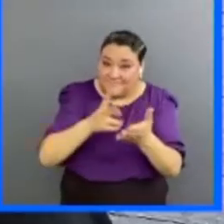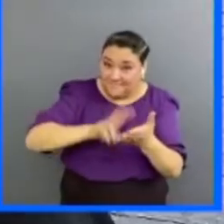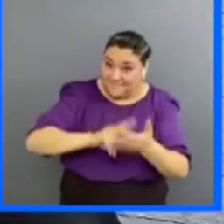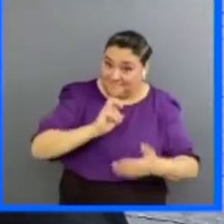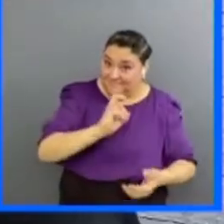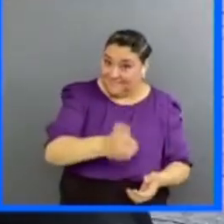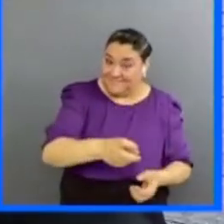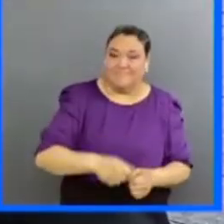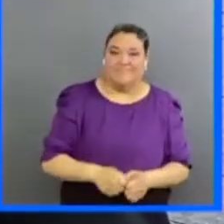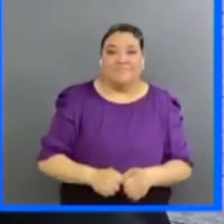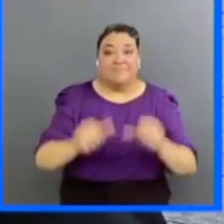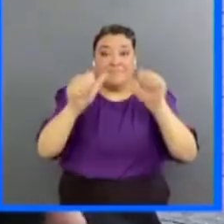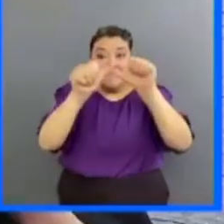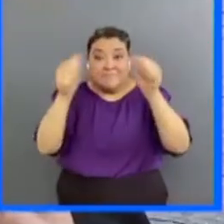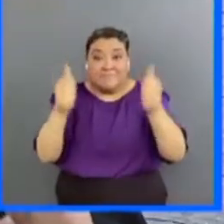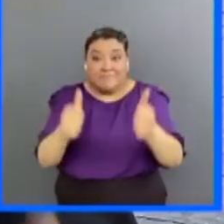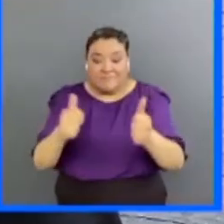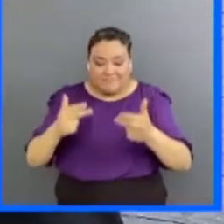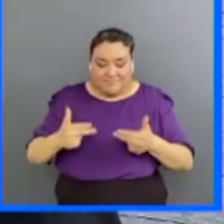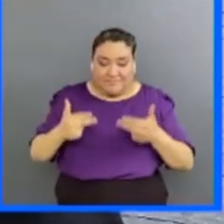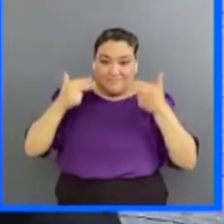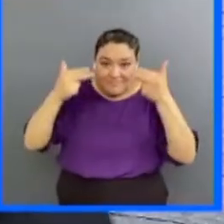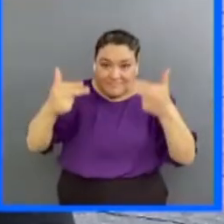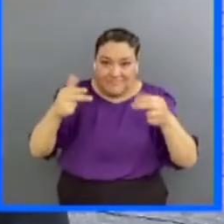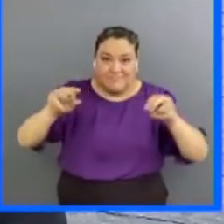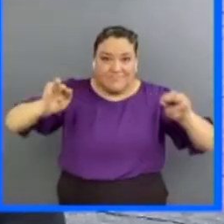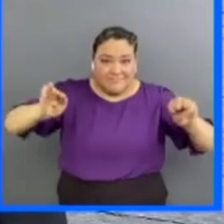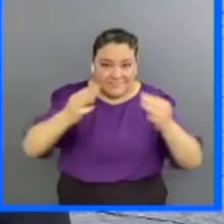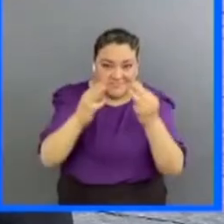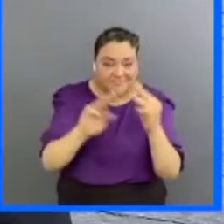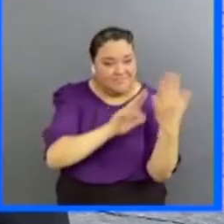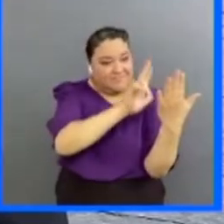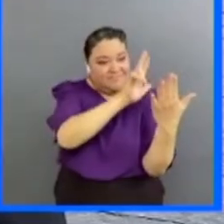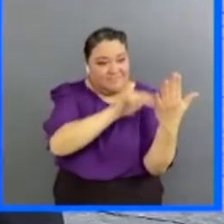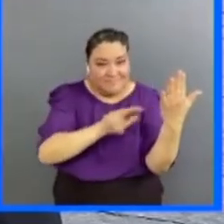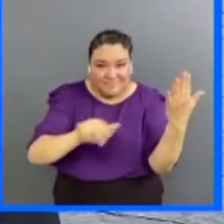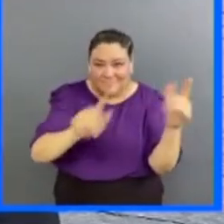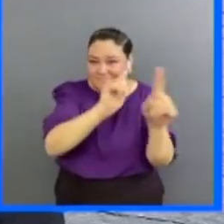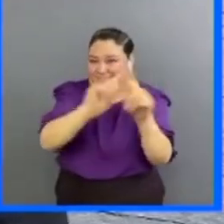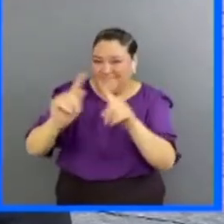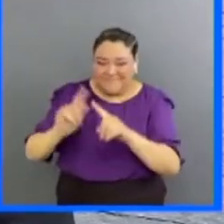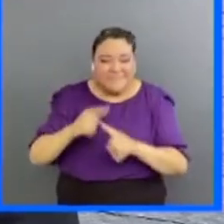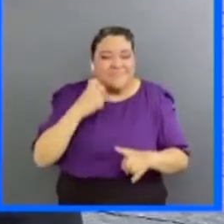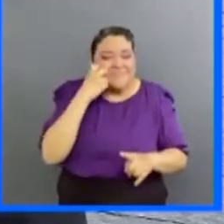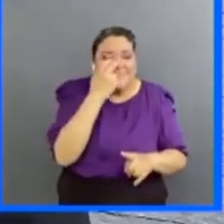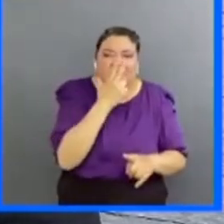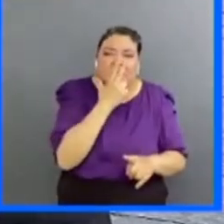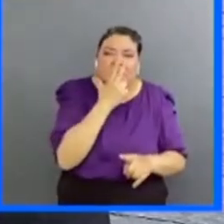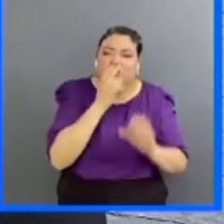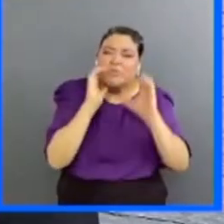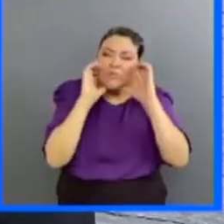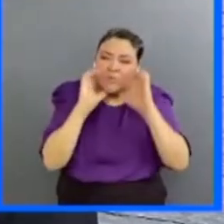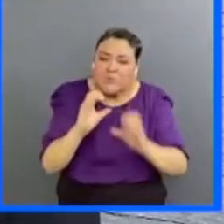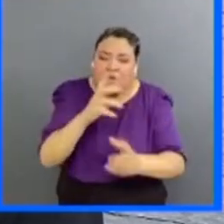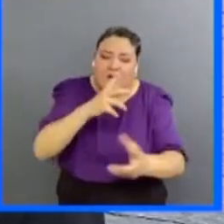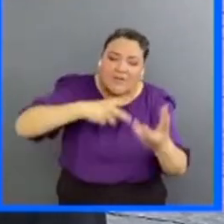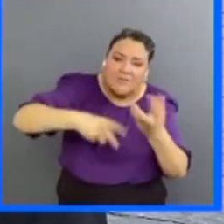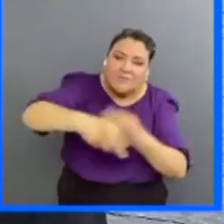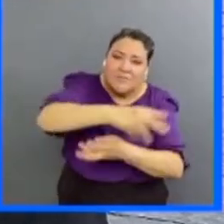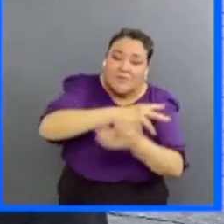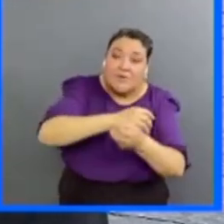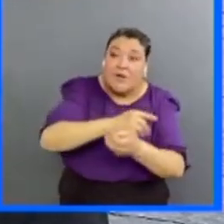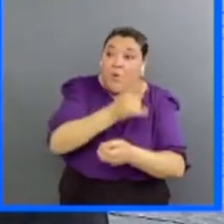nuestra historia, la música, la pintura, entonces tenemos que seguir trabajando porque las nuevas